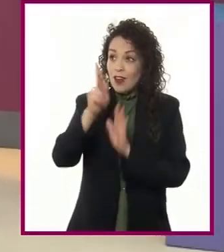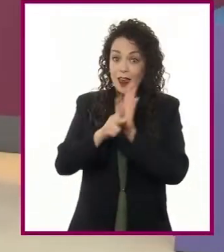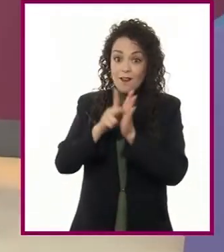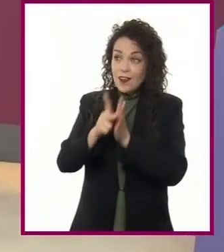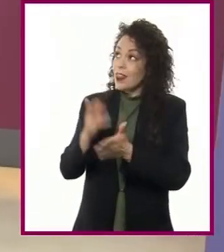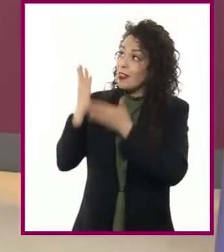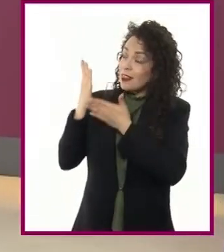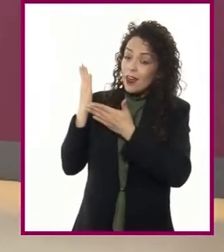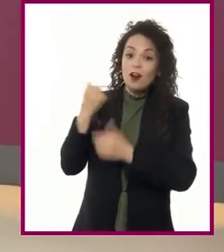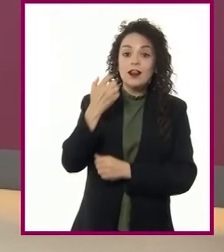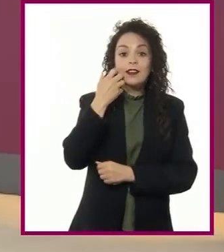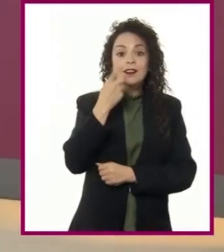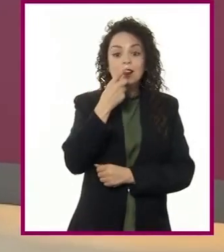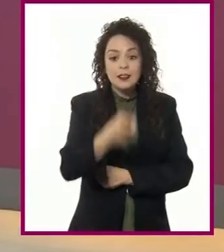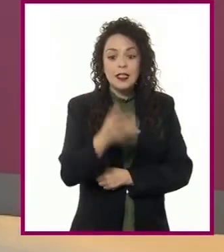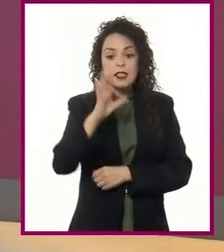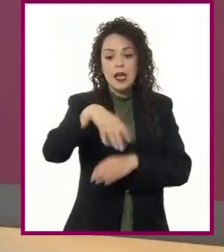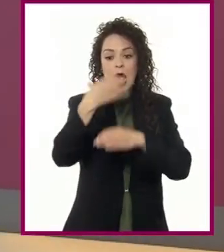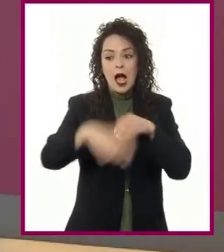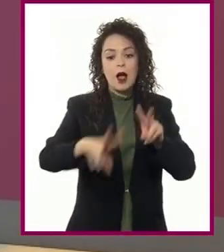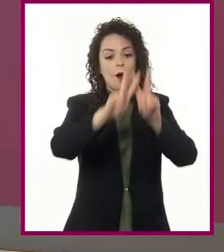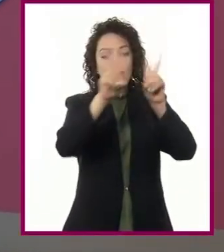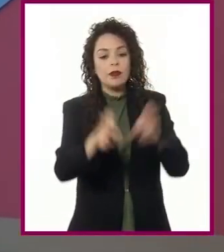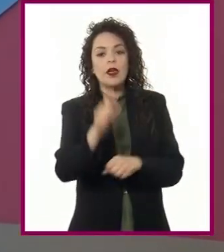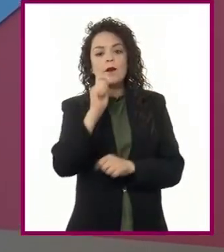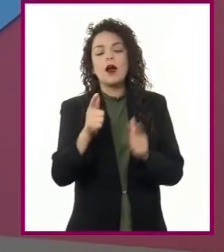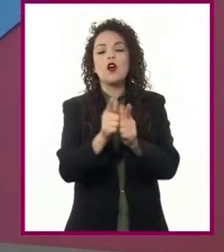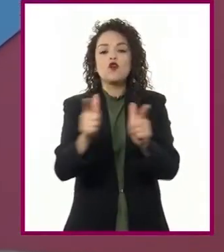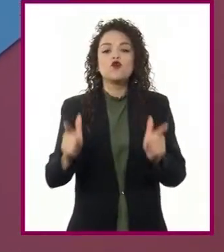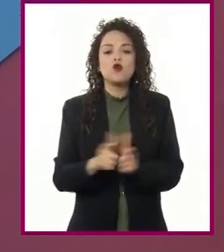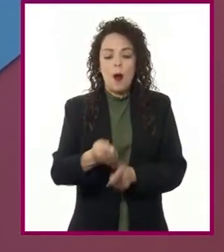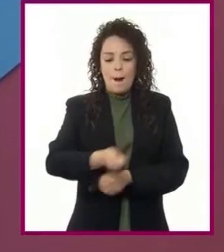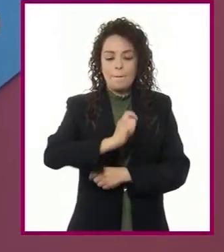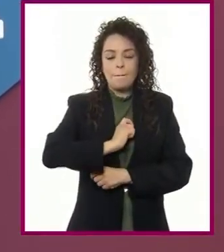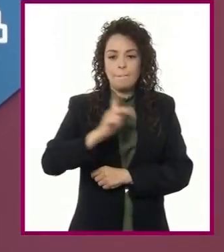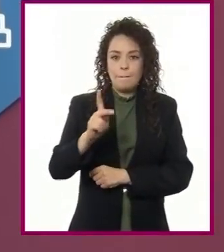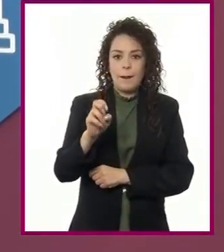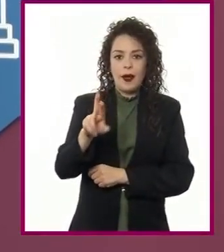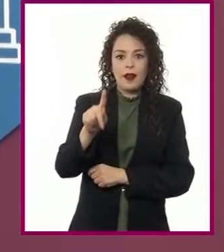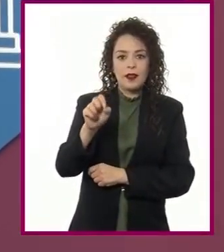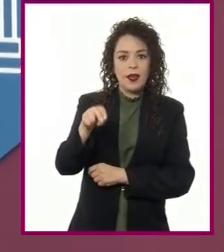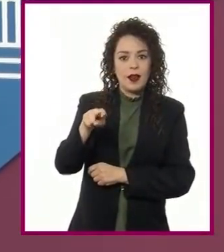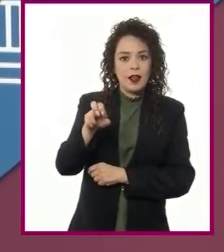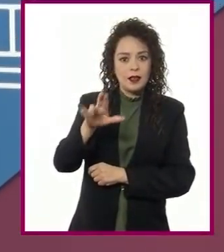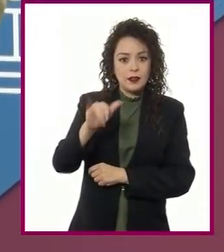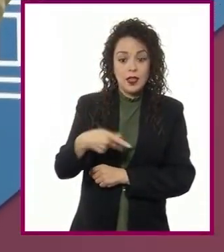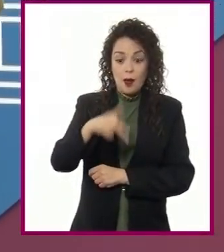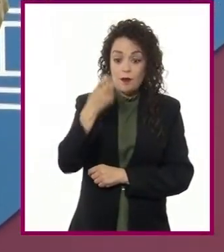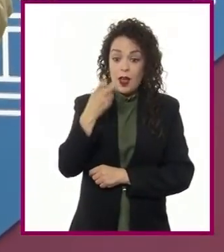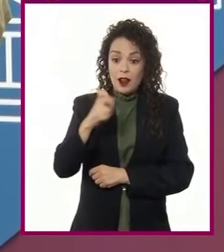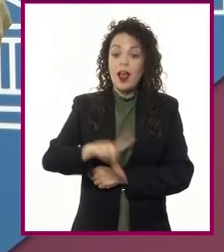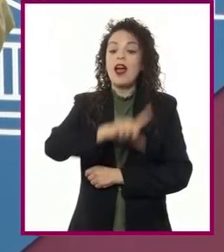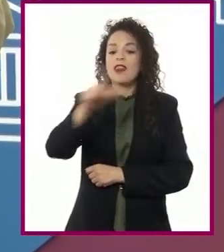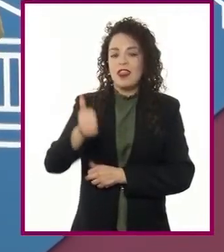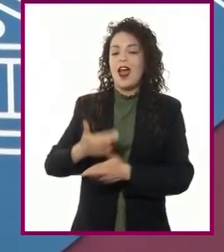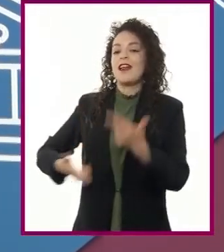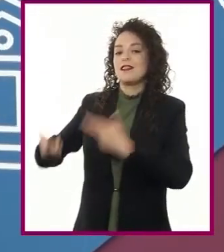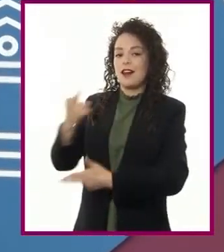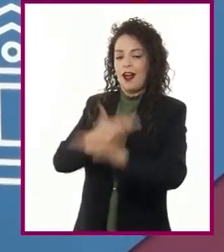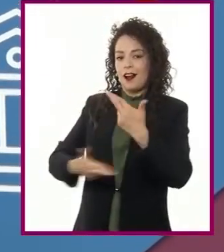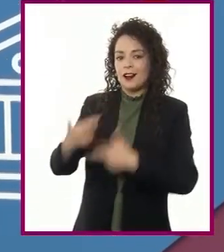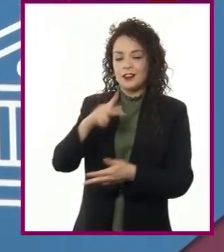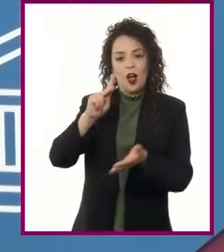el momento el tema de los grupos de pertenencia. Sin embargo, es un tópico al que estaremos regresando a lo largo del ciclo